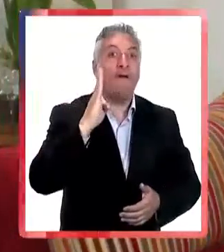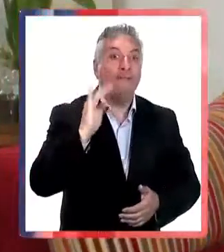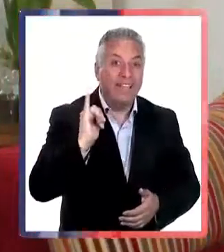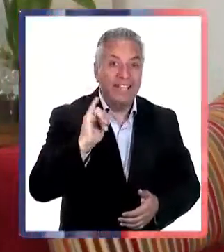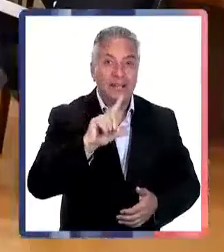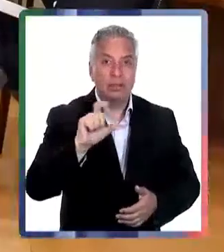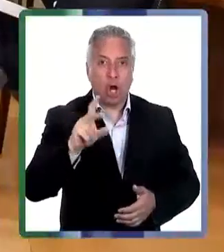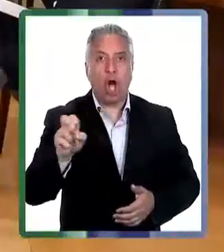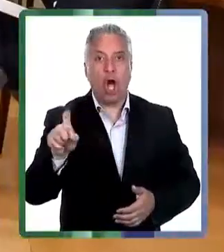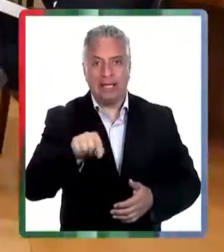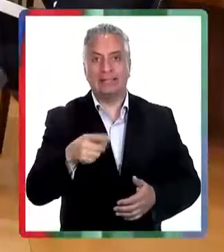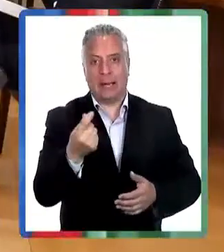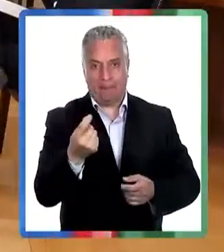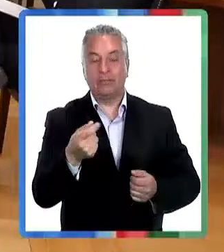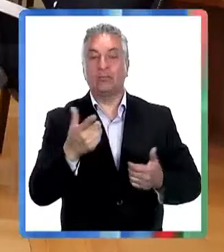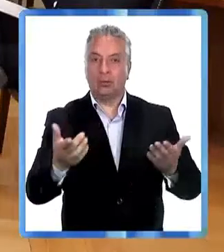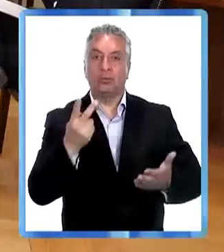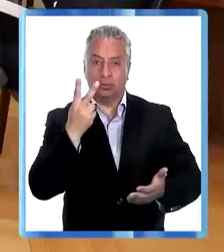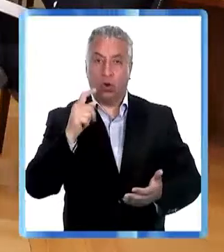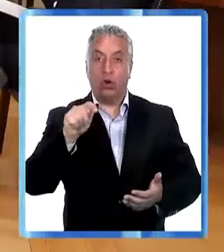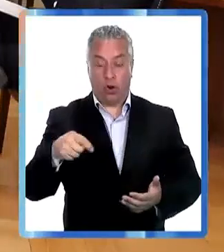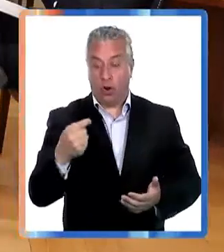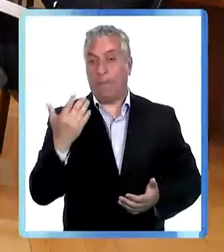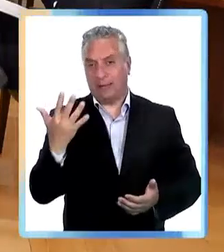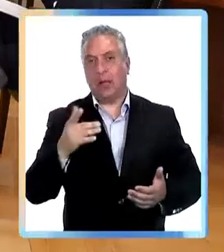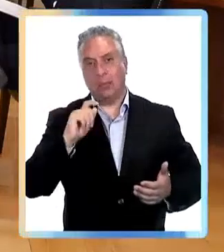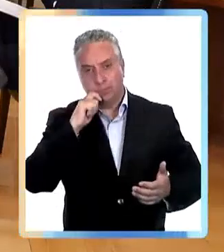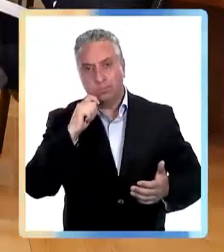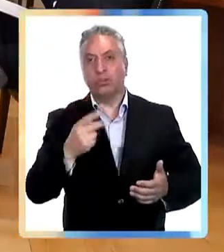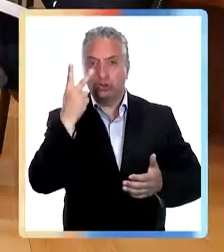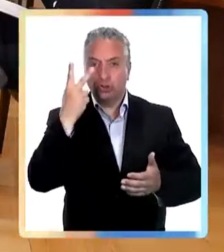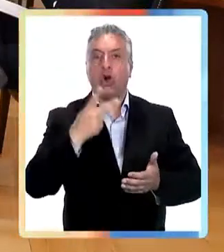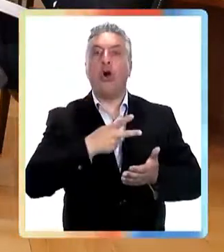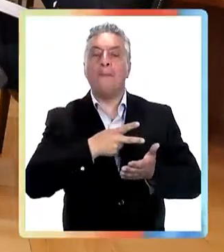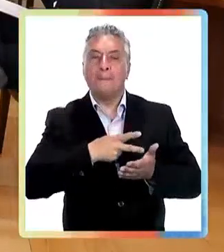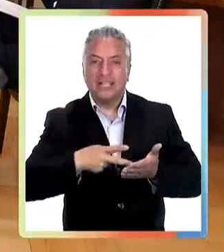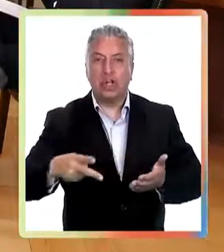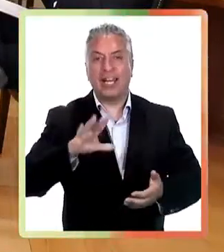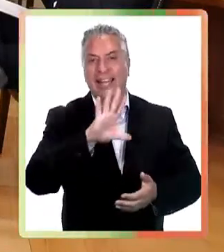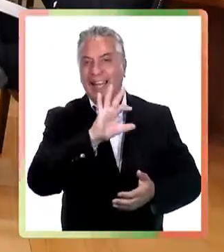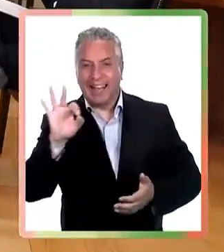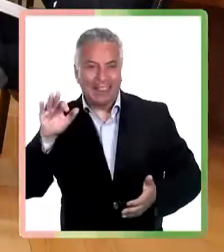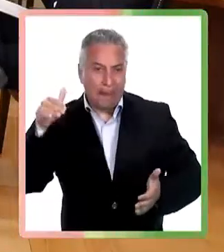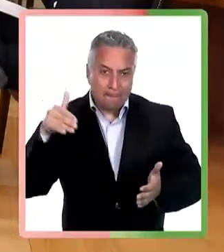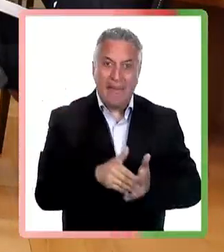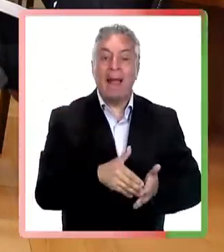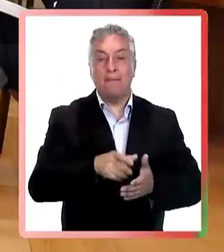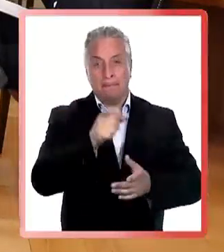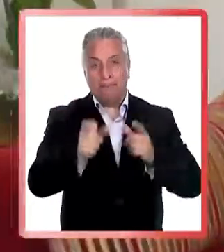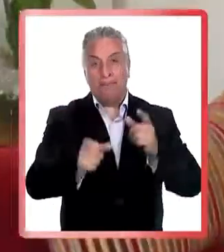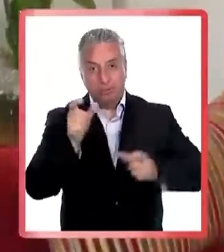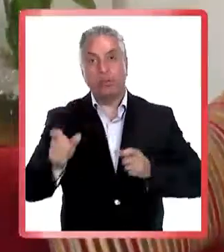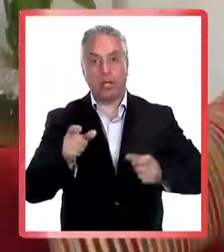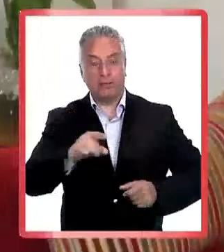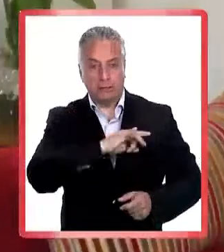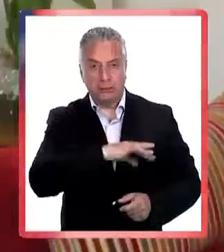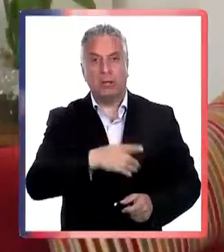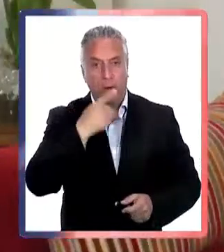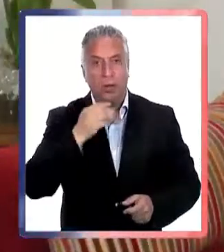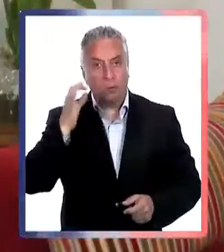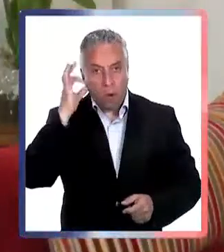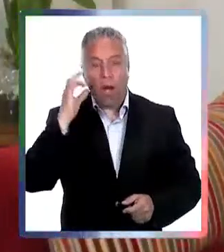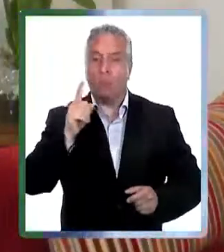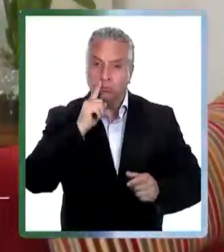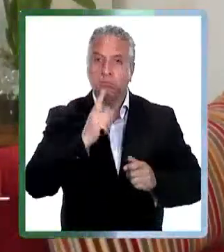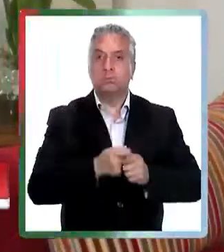de billones, estamos hablando de 2,5, o sea, 2.500.000 personas, chilenas y